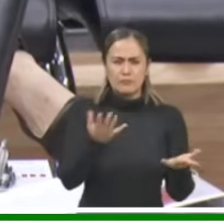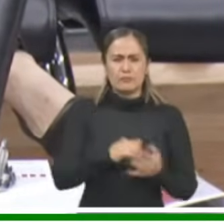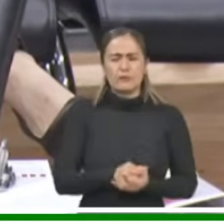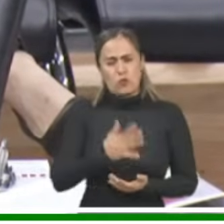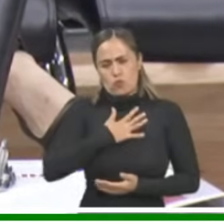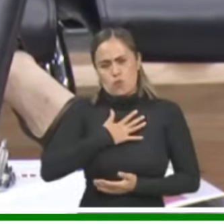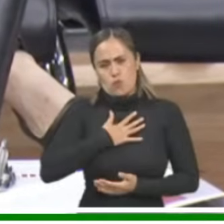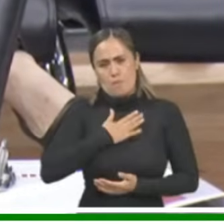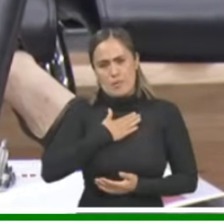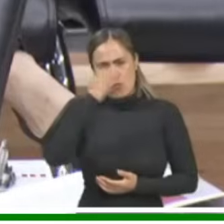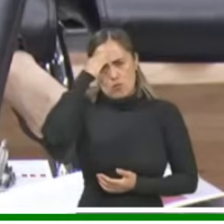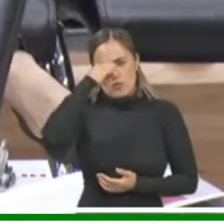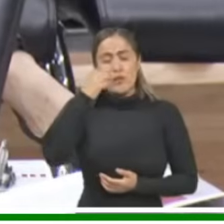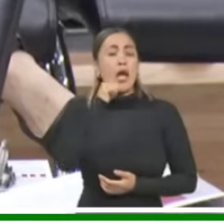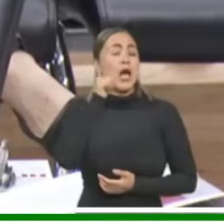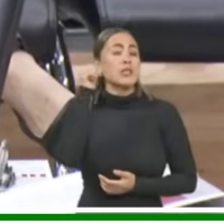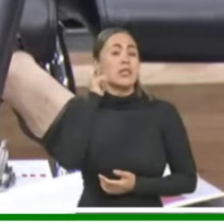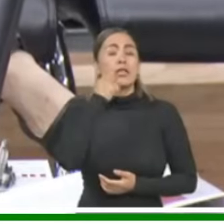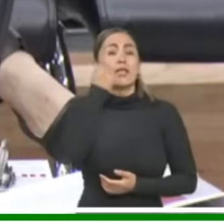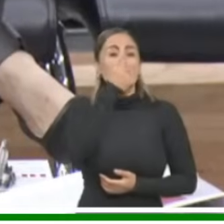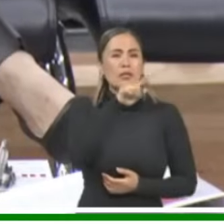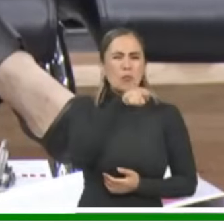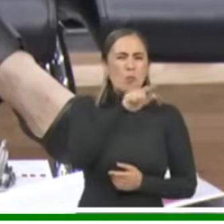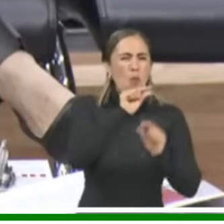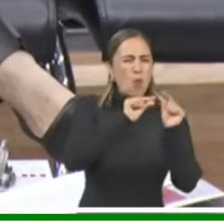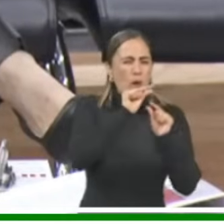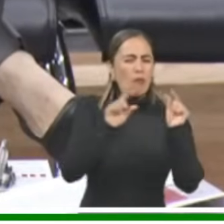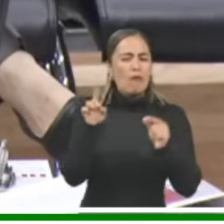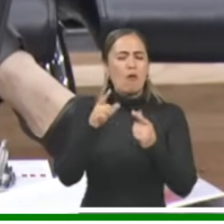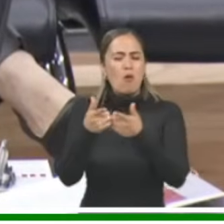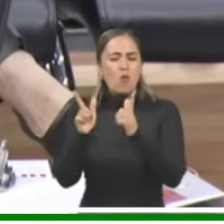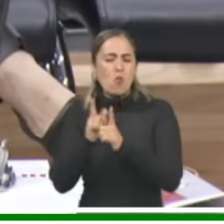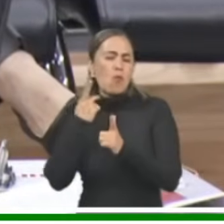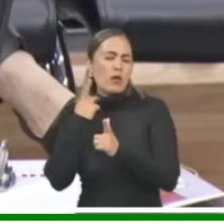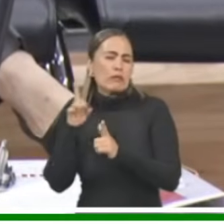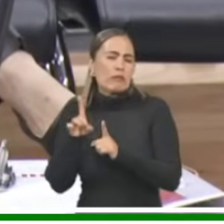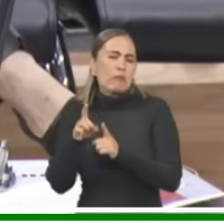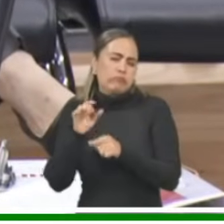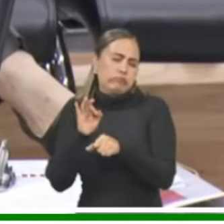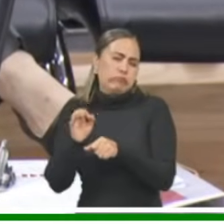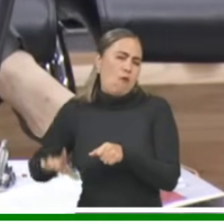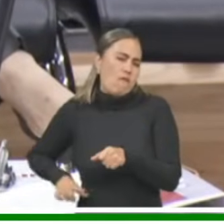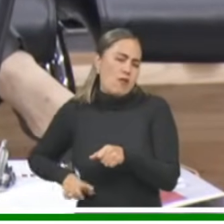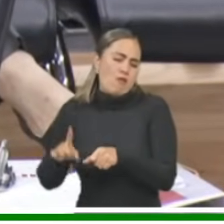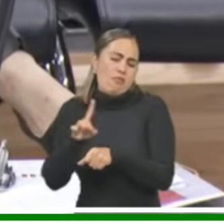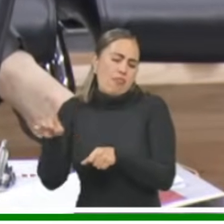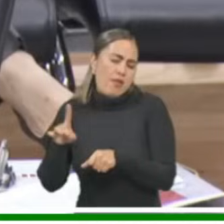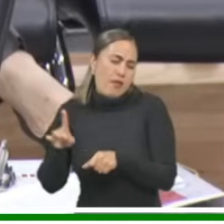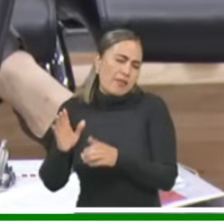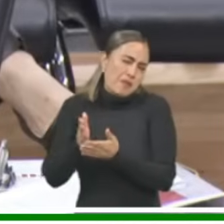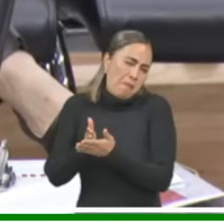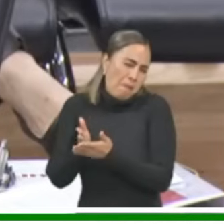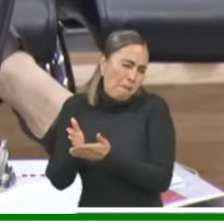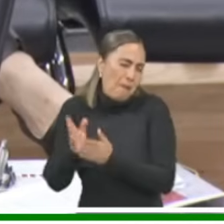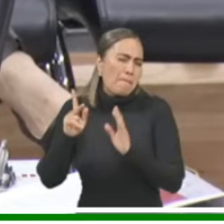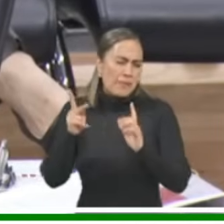lo personal se lo dije ayer, yo creo que se ha venido derechizando, pero que cumple el perfil